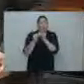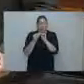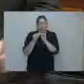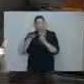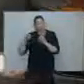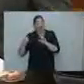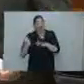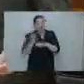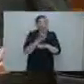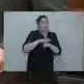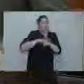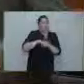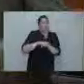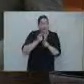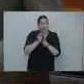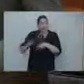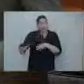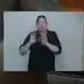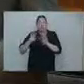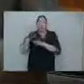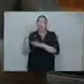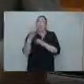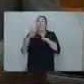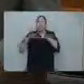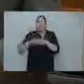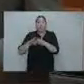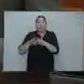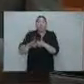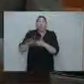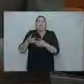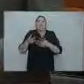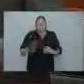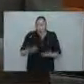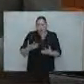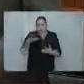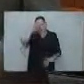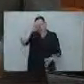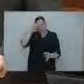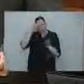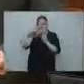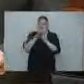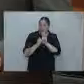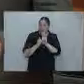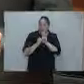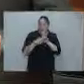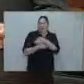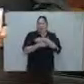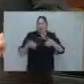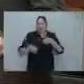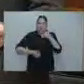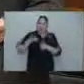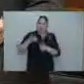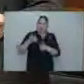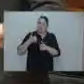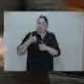Pero de cuatro grupos yo creo que buscábamos una salida concreta, eficaz y que no pudiese ser tachada con argumentos